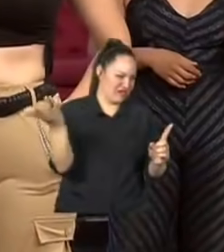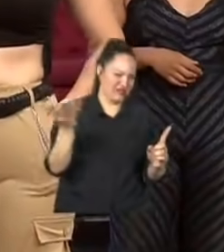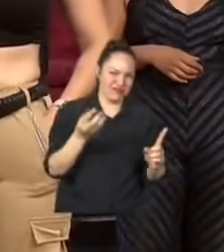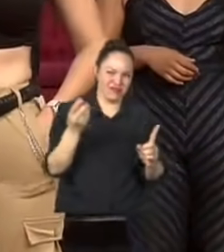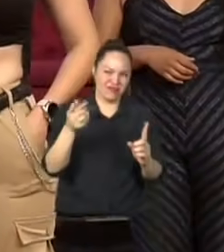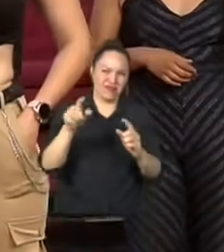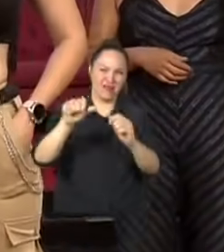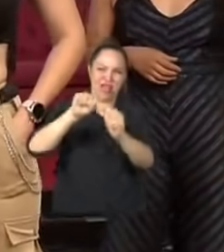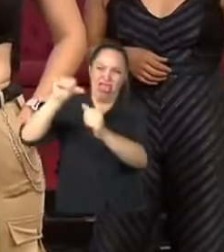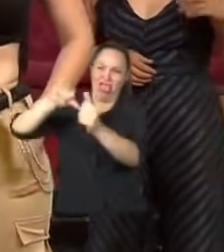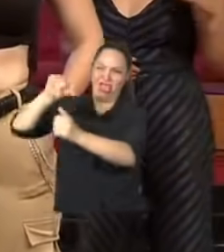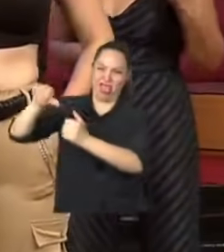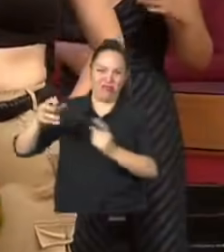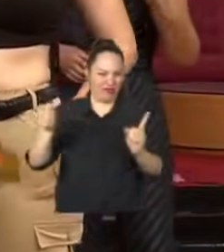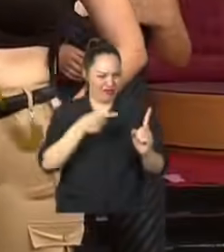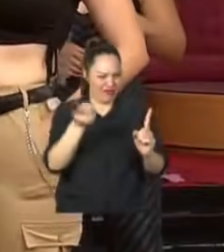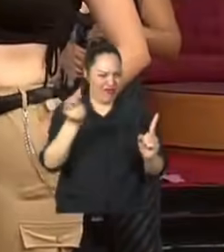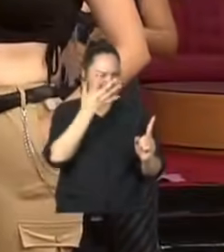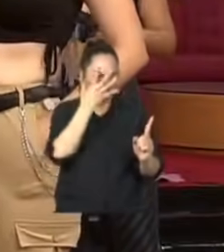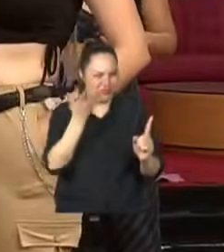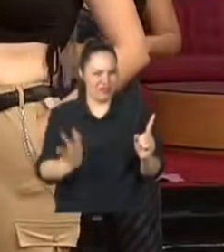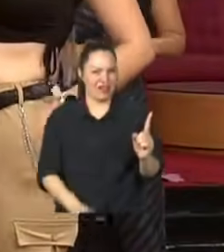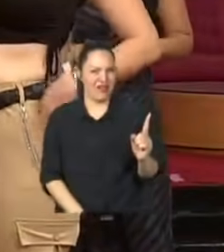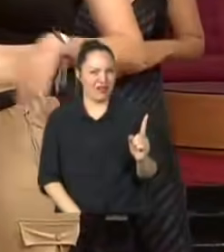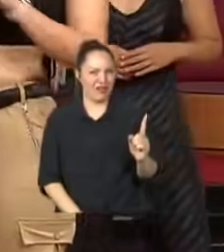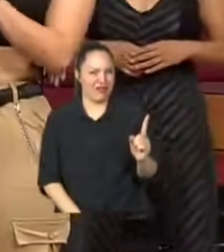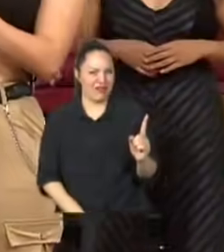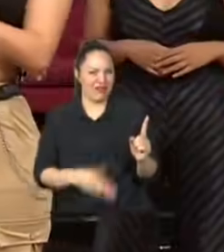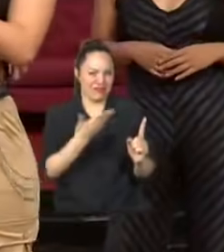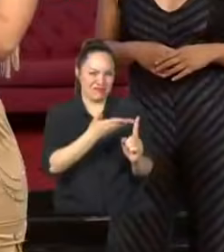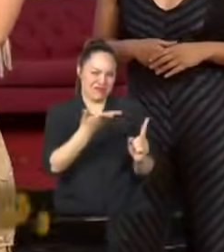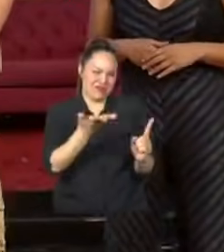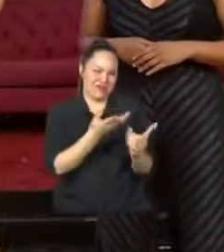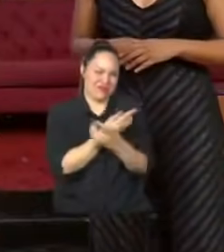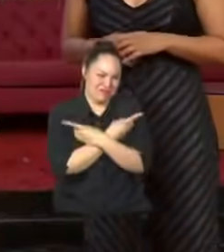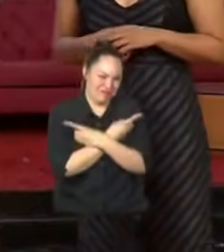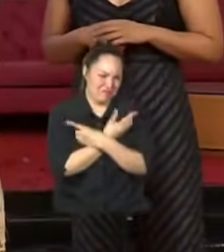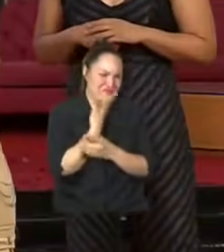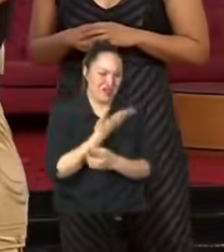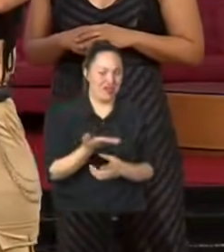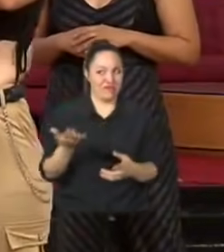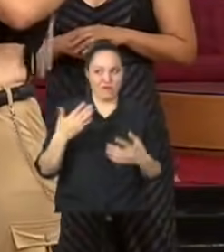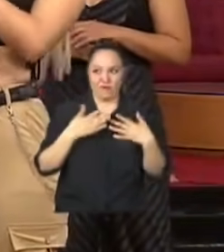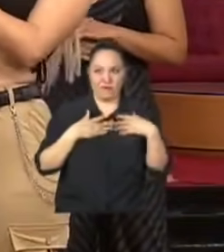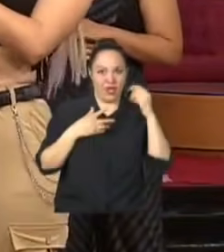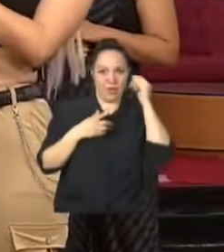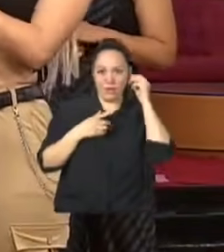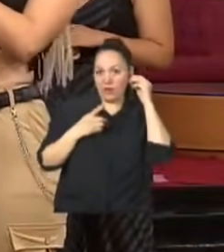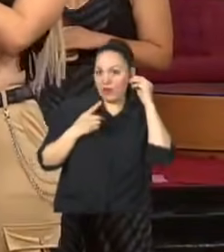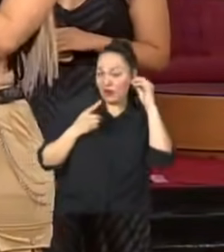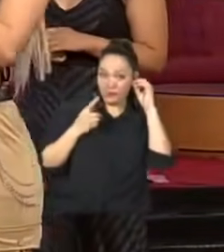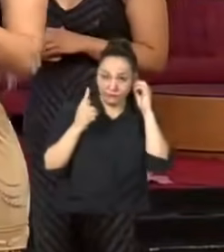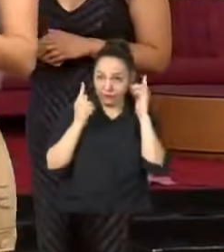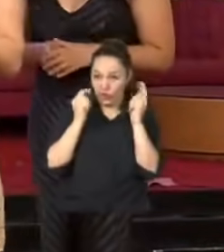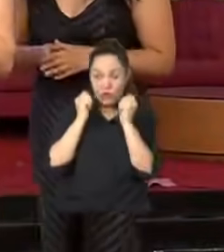Tengan dignidad. Señorita, tengan dignidad. Para empezar, a mí no me importa el pasado de las